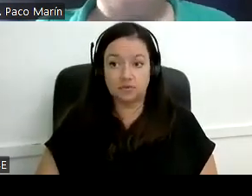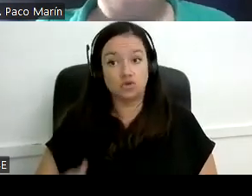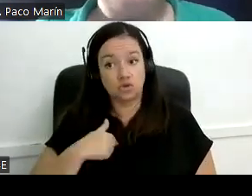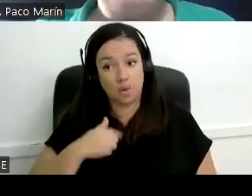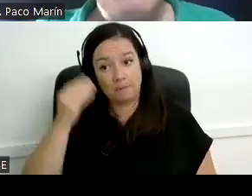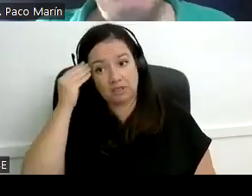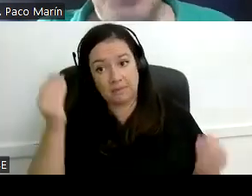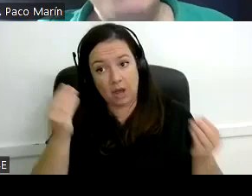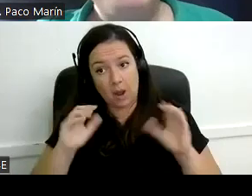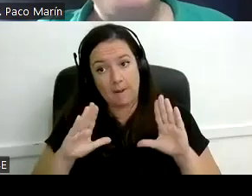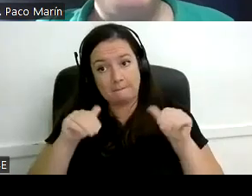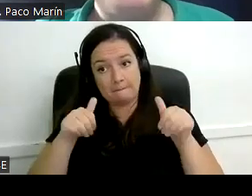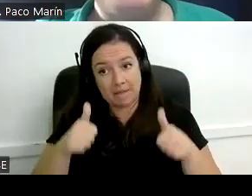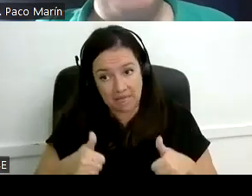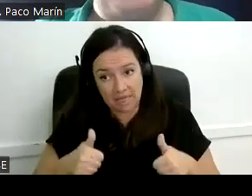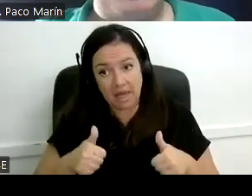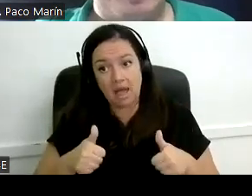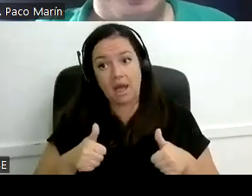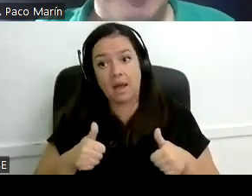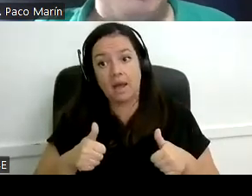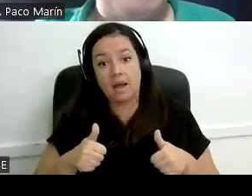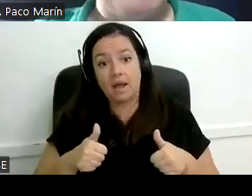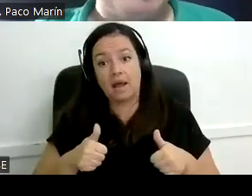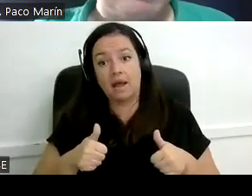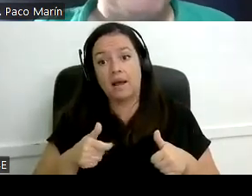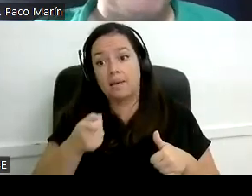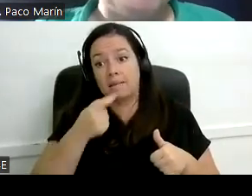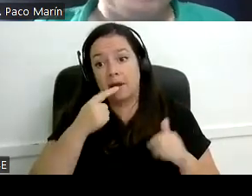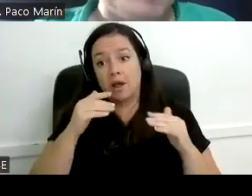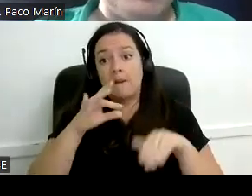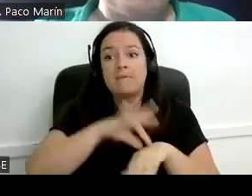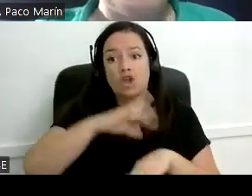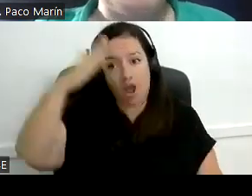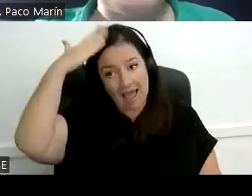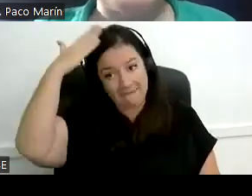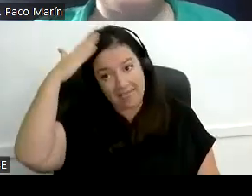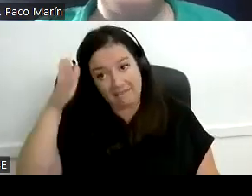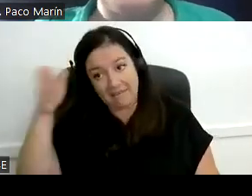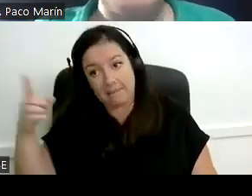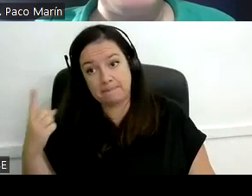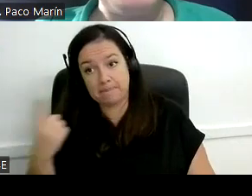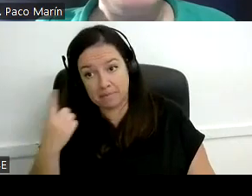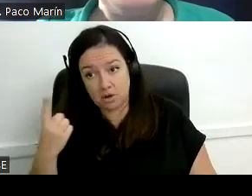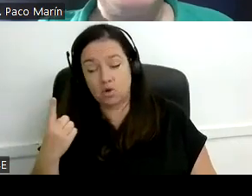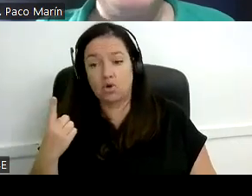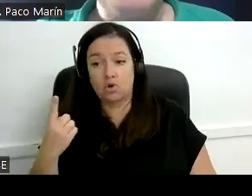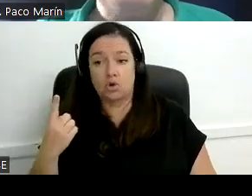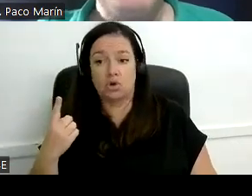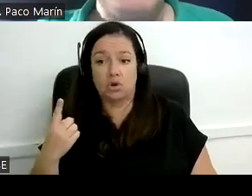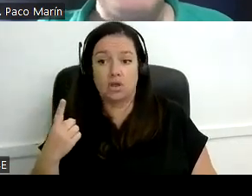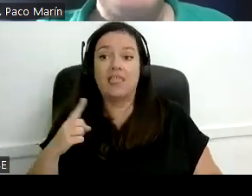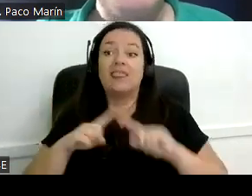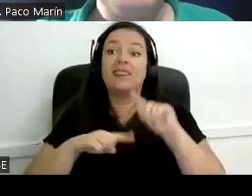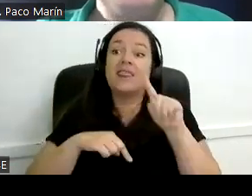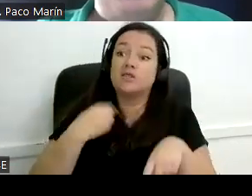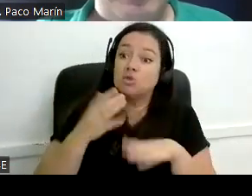empezaría por intentar retirarlo a nivel de centro de salud, con su médico, con su doctora de referencia, y una vez que lo